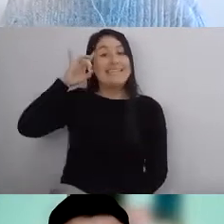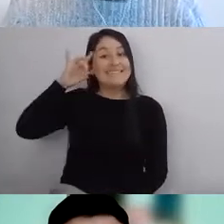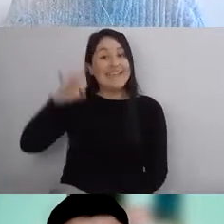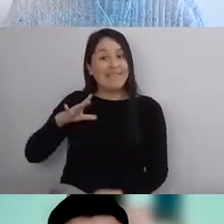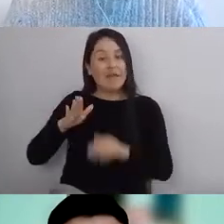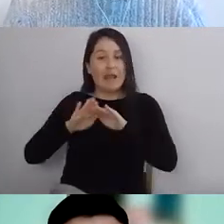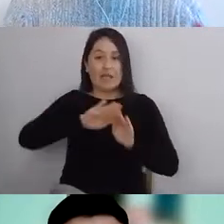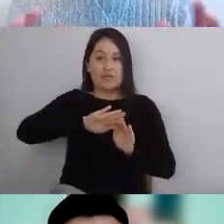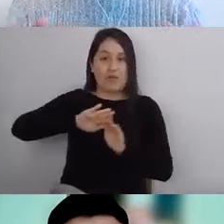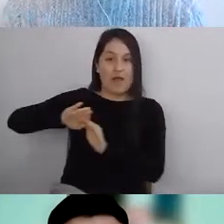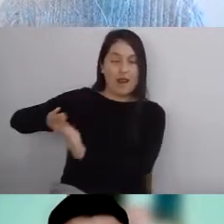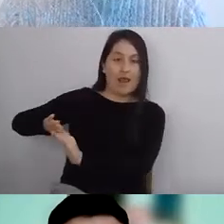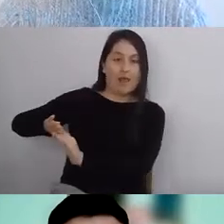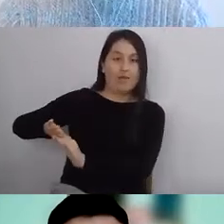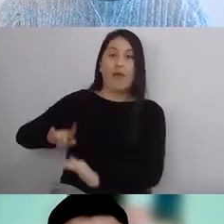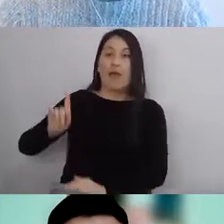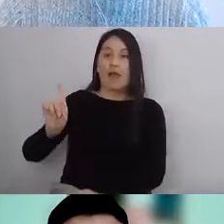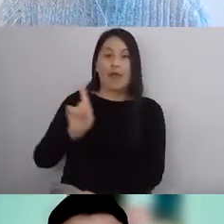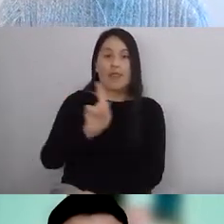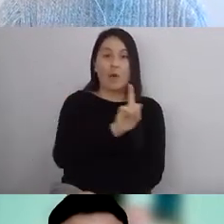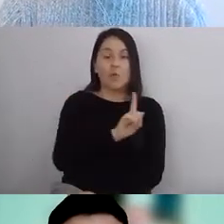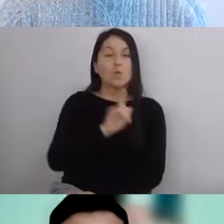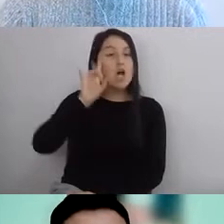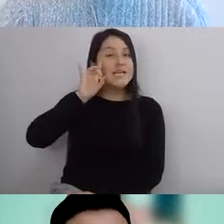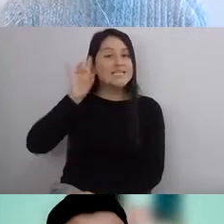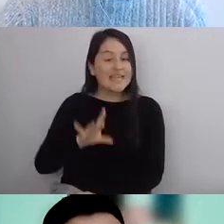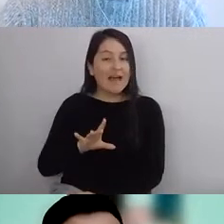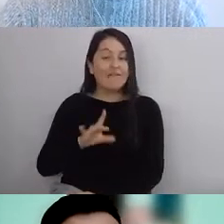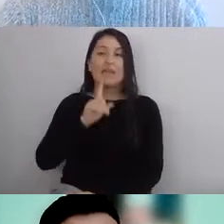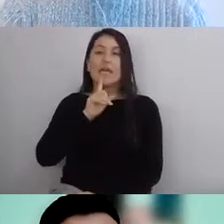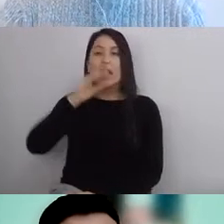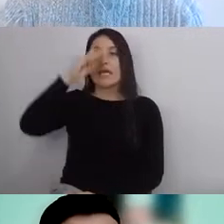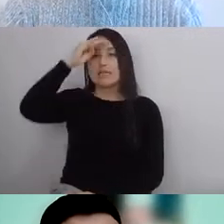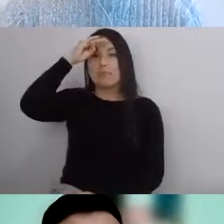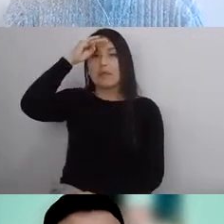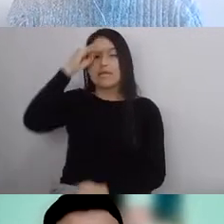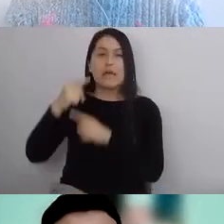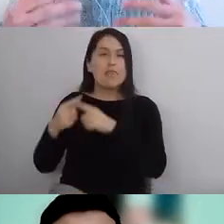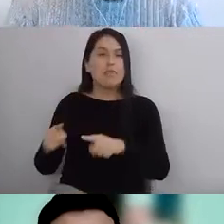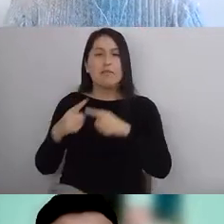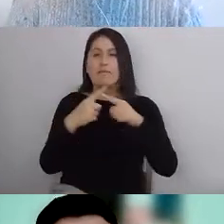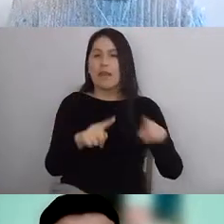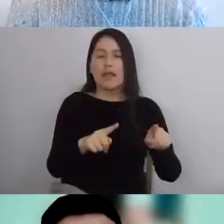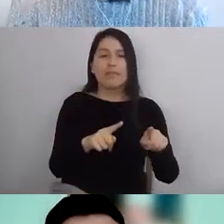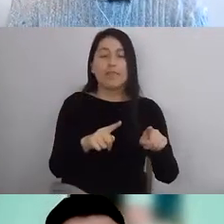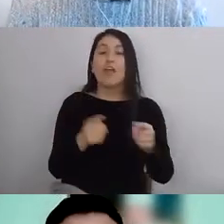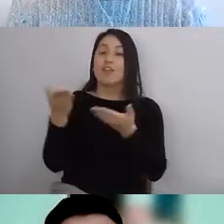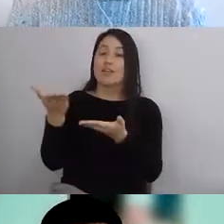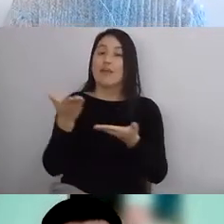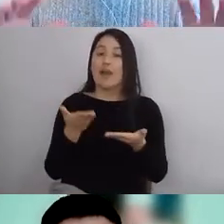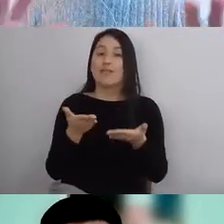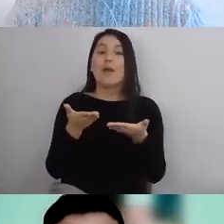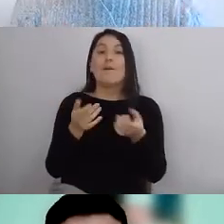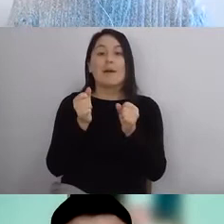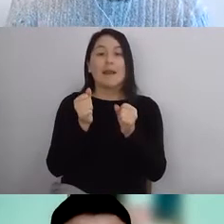sabe si sabe los conocimientos. A ti, que todas las personas que están viendo quizás tienen experiencia en distintas cosas, etcétera. Entonces, les dejo la invitación para que puedan